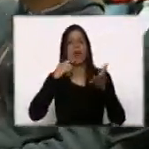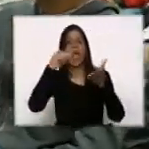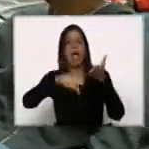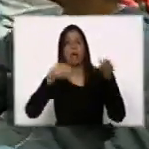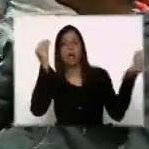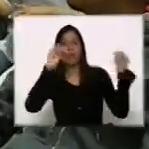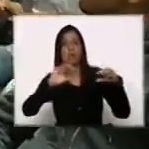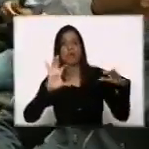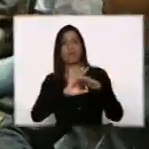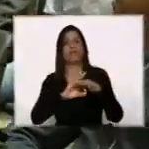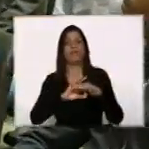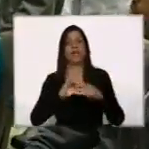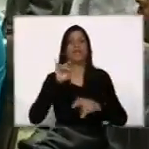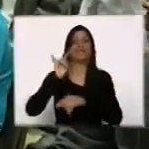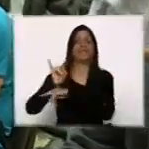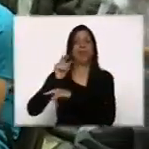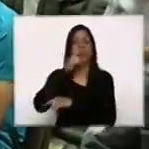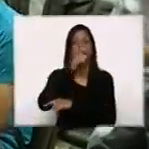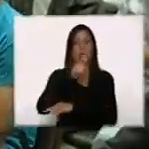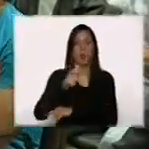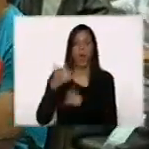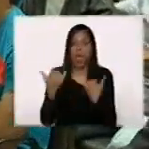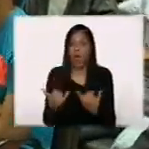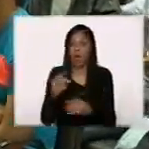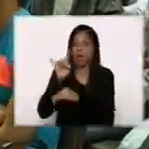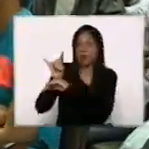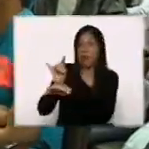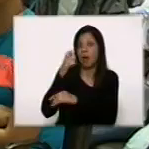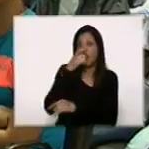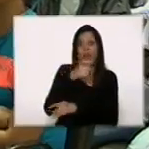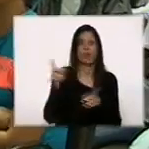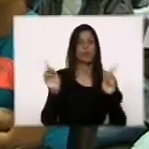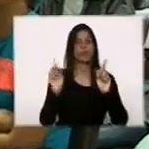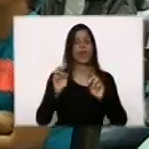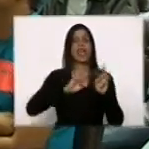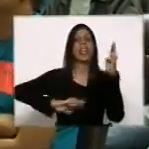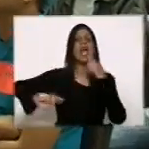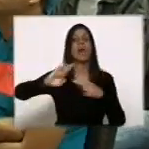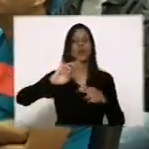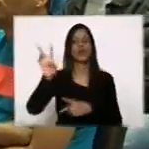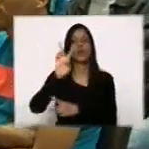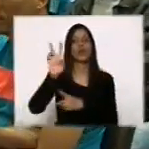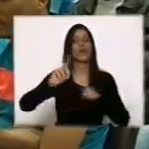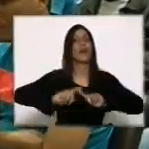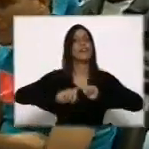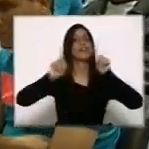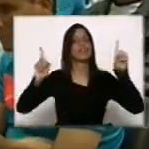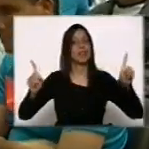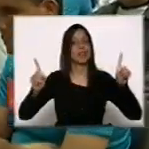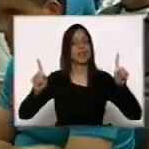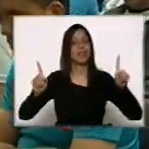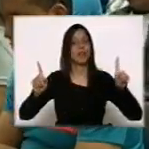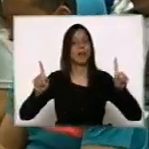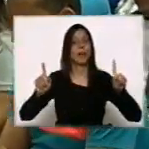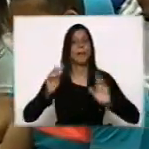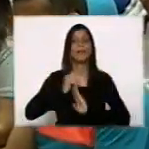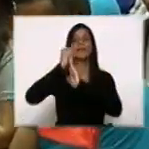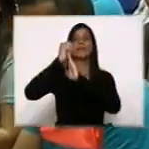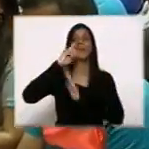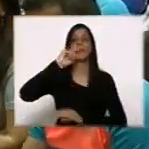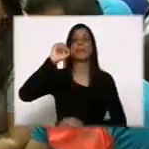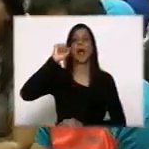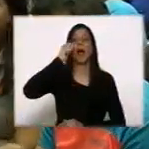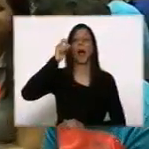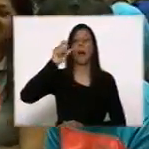seguro que no va a haber traición. ¿Sabe por qué? Porque en la revolución bolivariana hoy en día el que está al frente es el